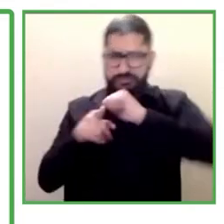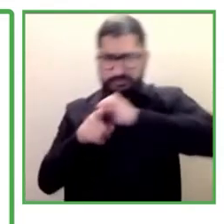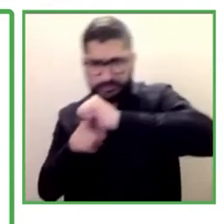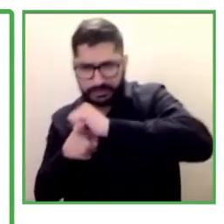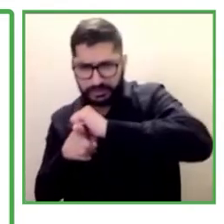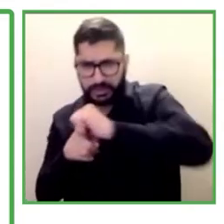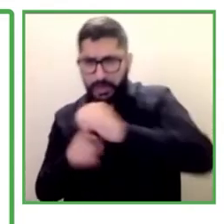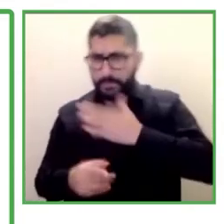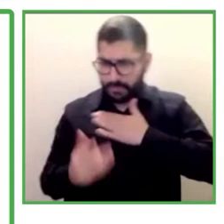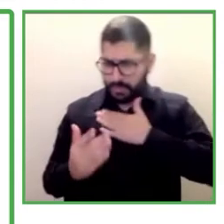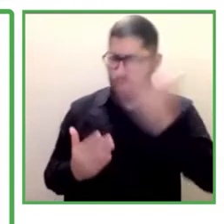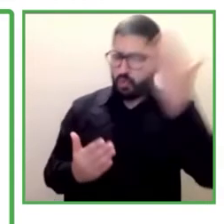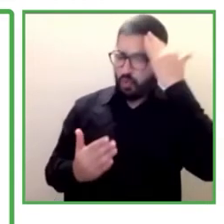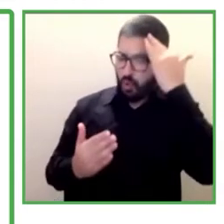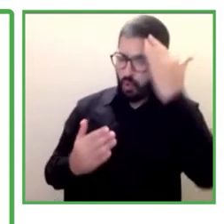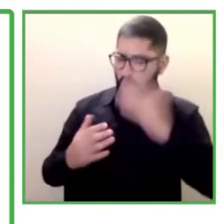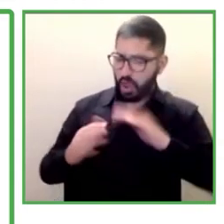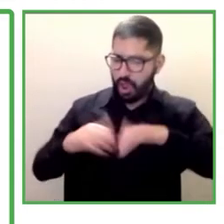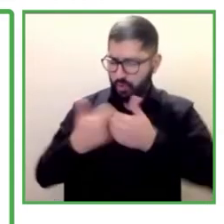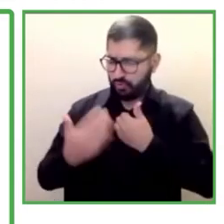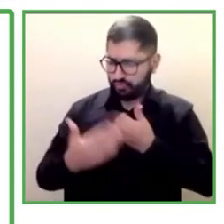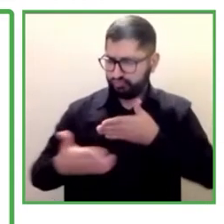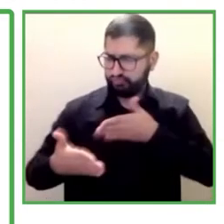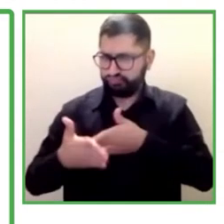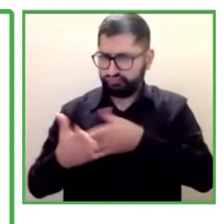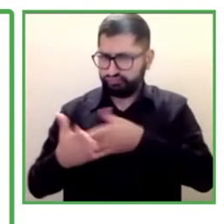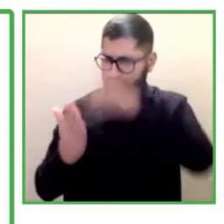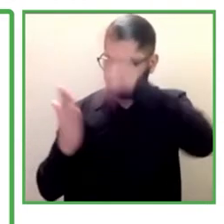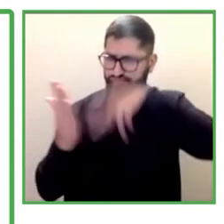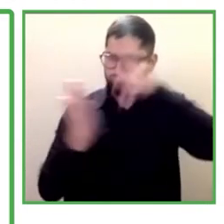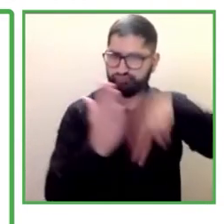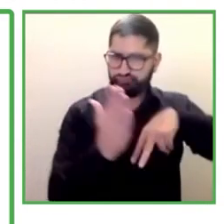también se elaboró en lectura fácil.